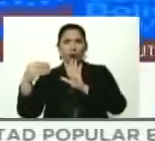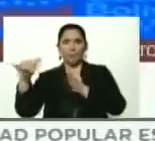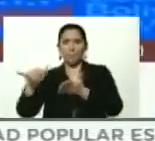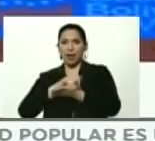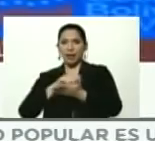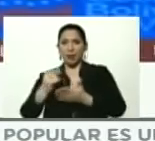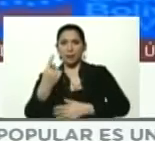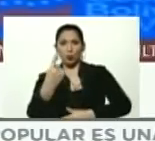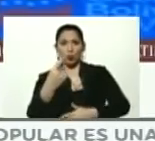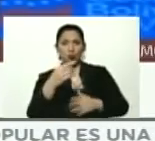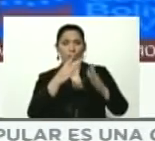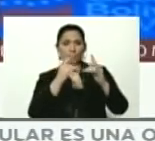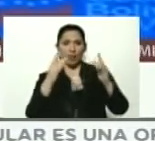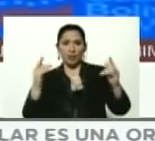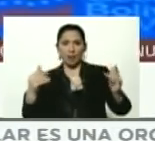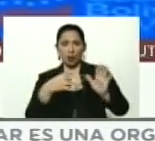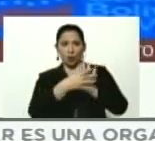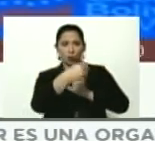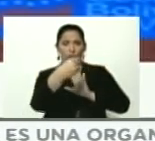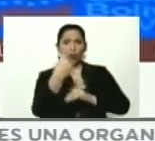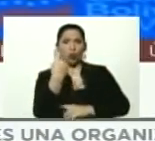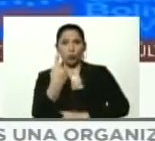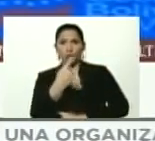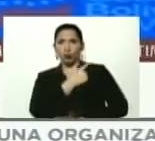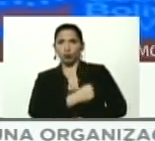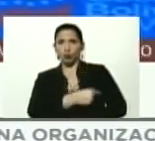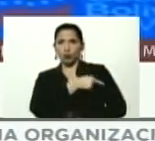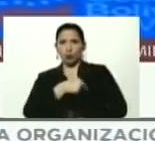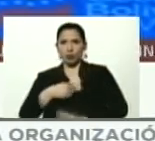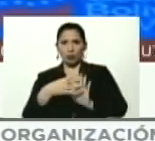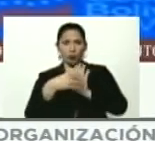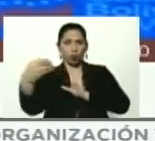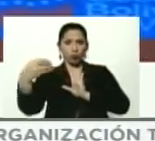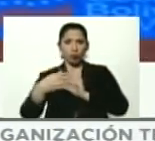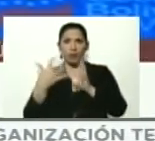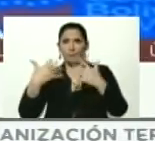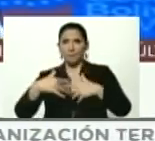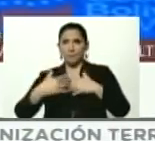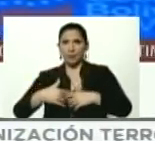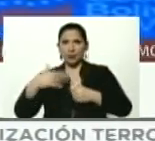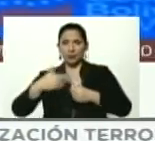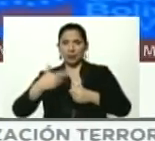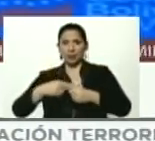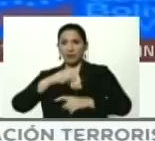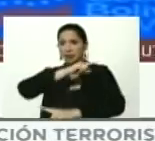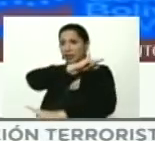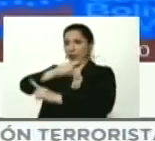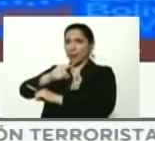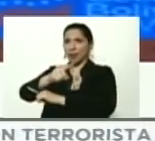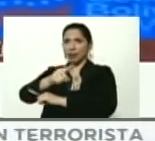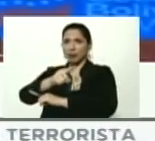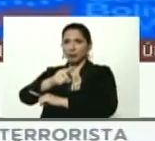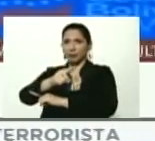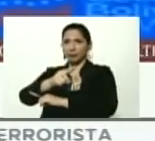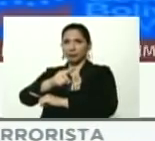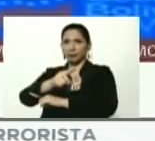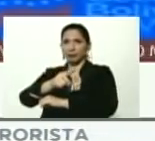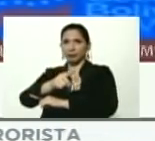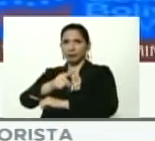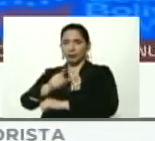en Panamá y uno en Suiza. PDVSA demanda a